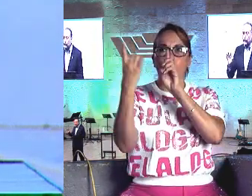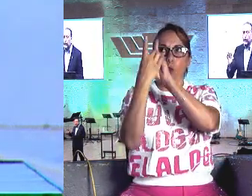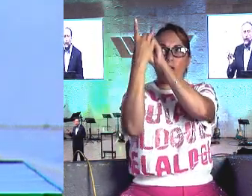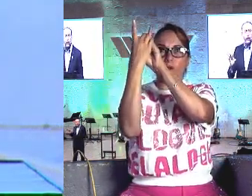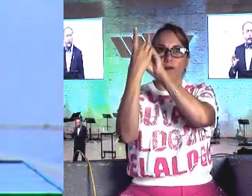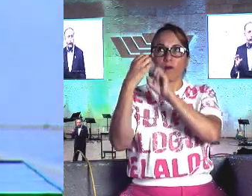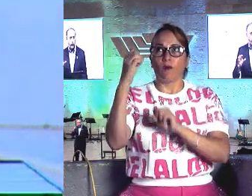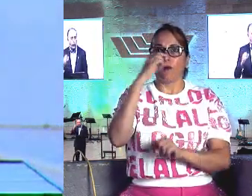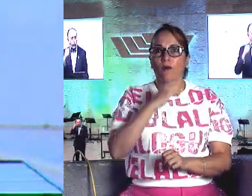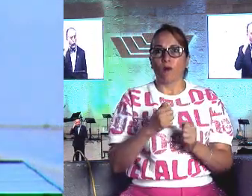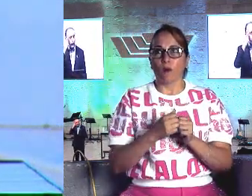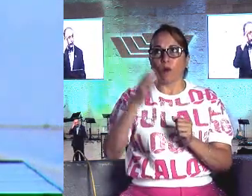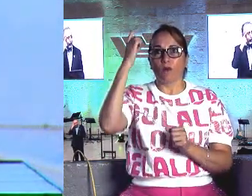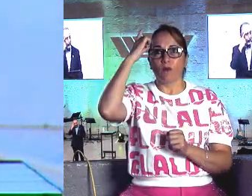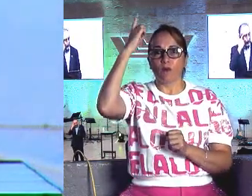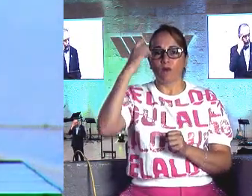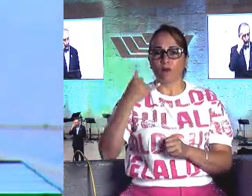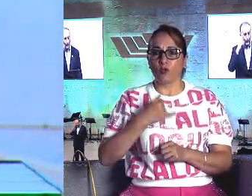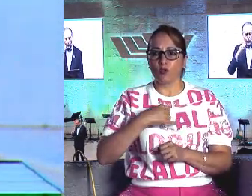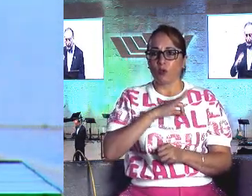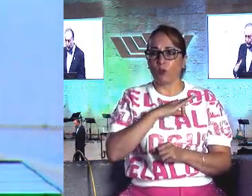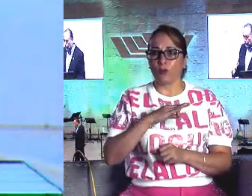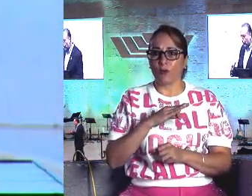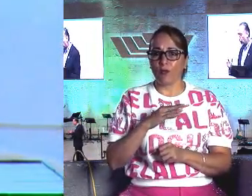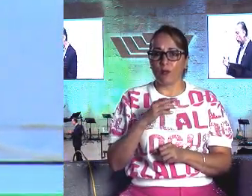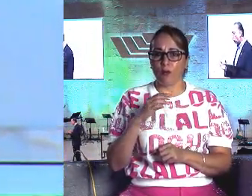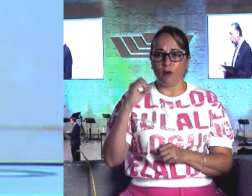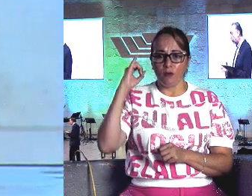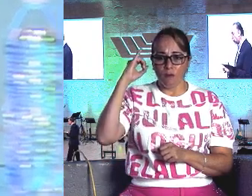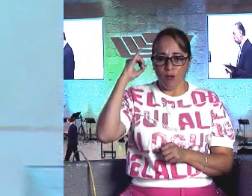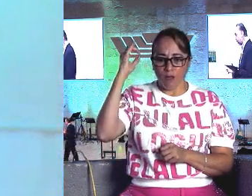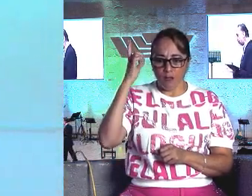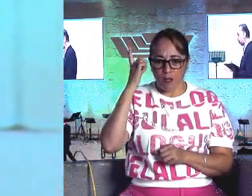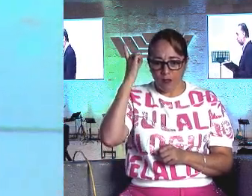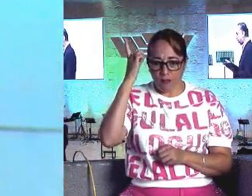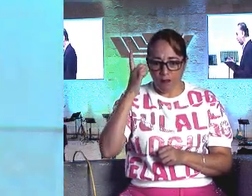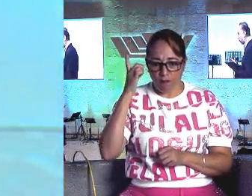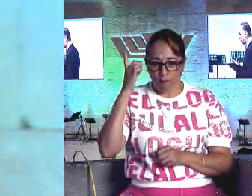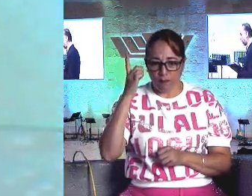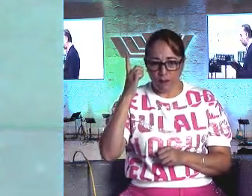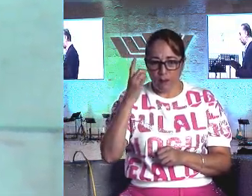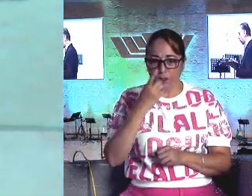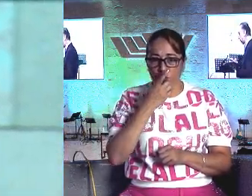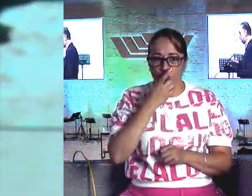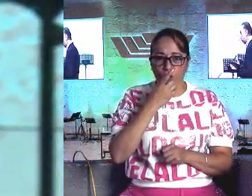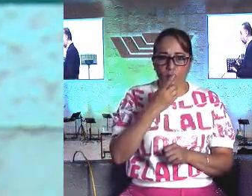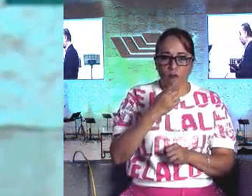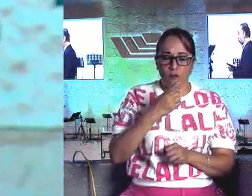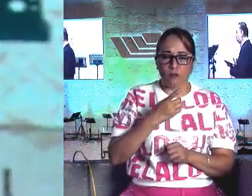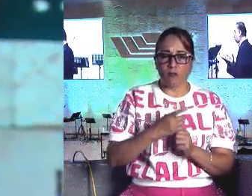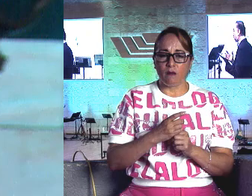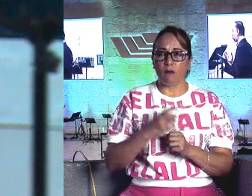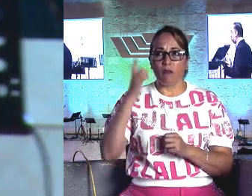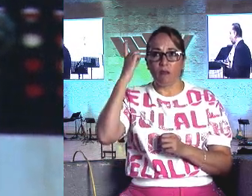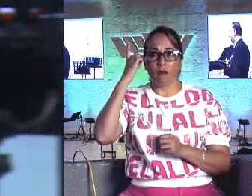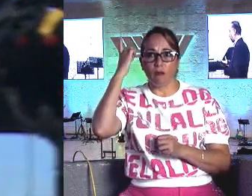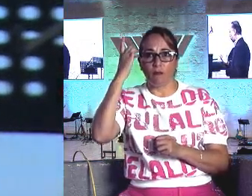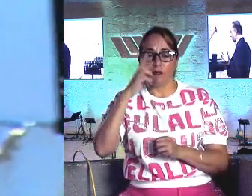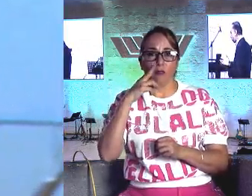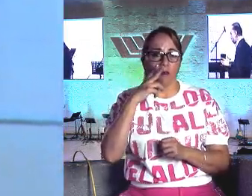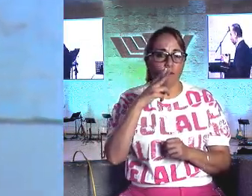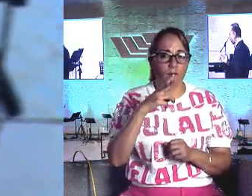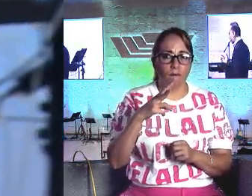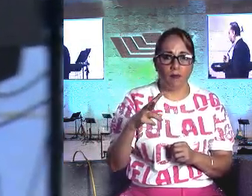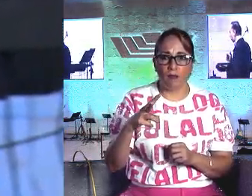que yo puedo imaginar a David, aunque no lo dice literalmente la Biblia, pero vemos los resultados y